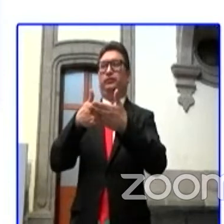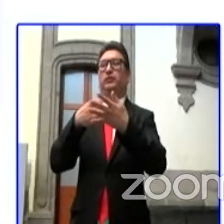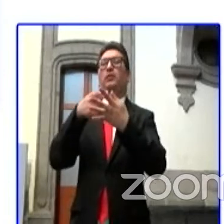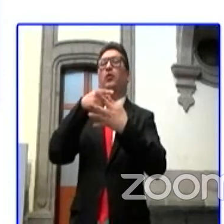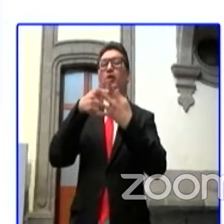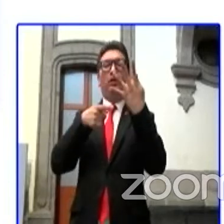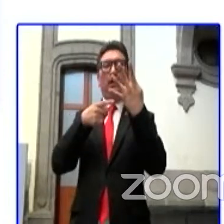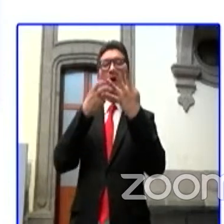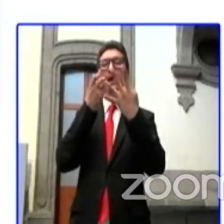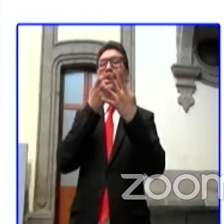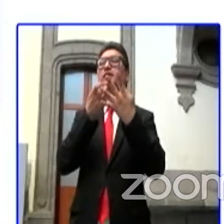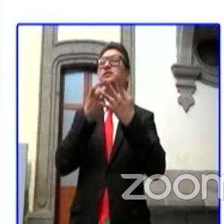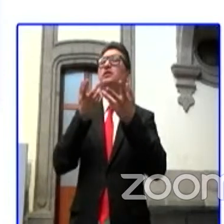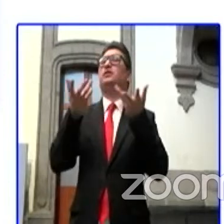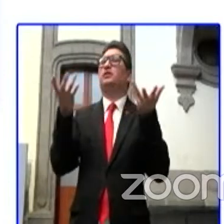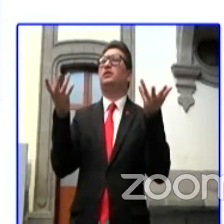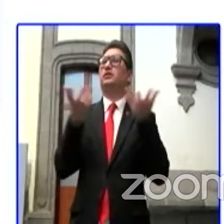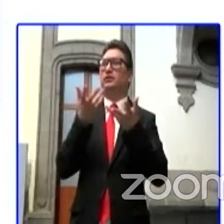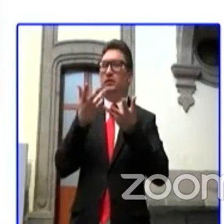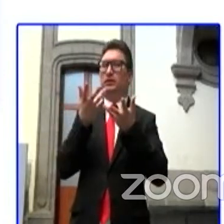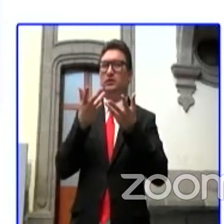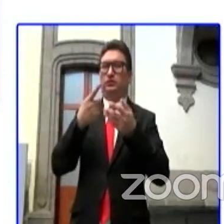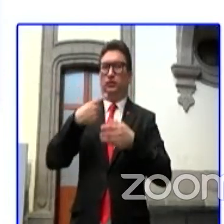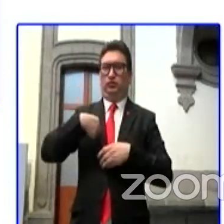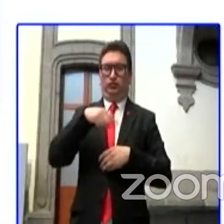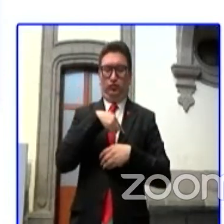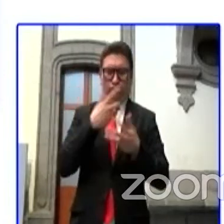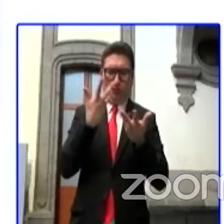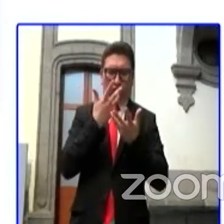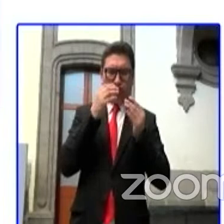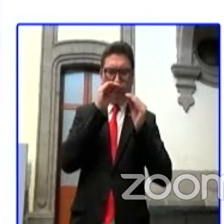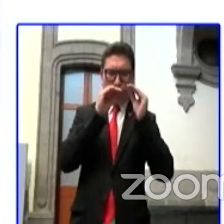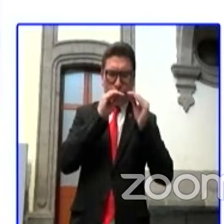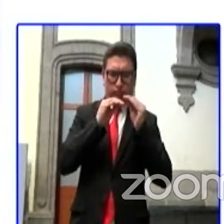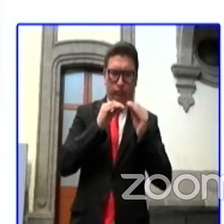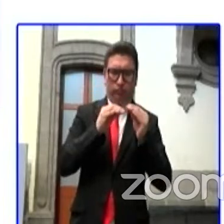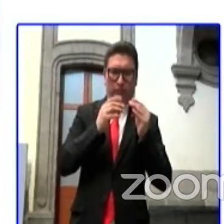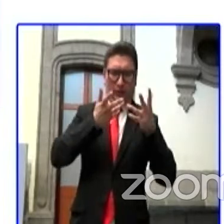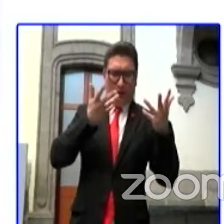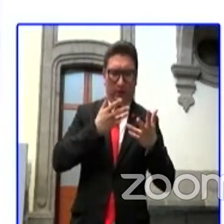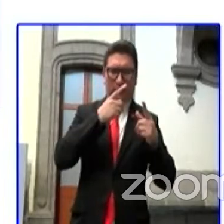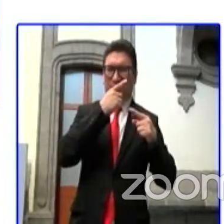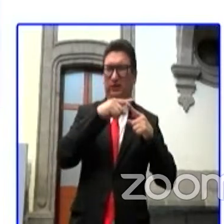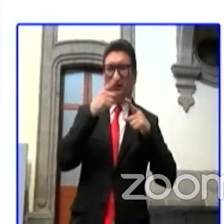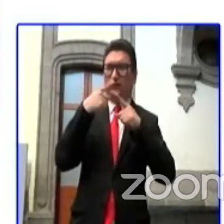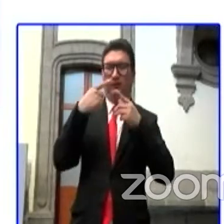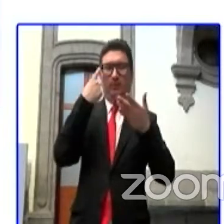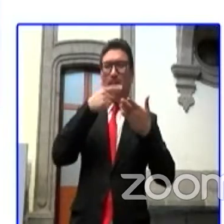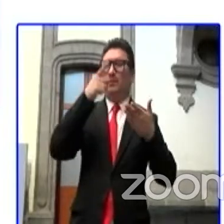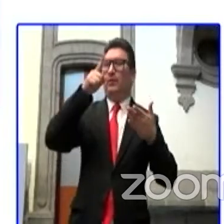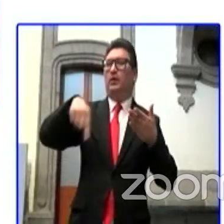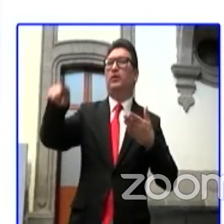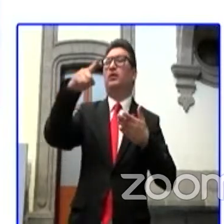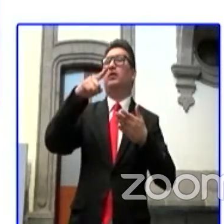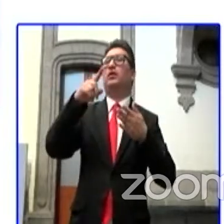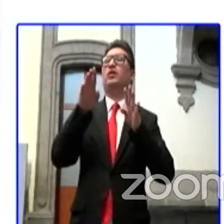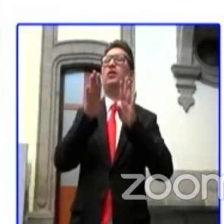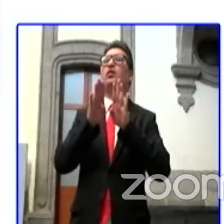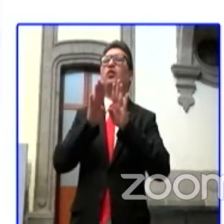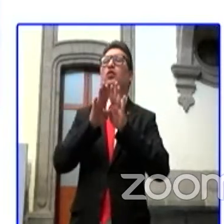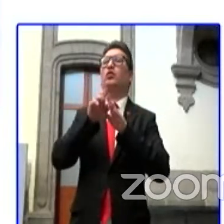hacer es una serie de estrategias que modifiquen ese